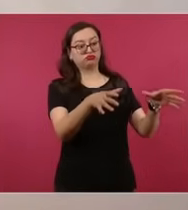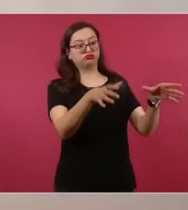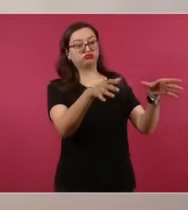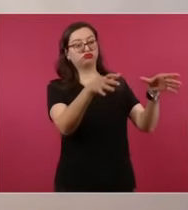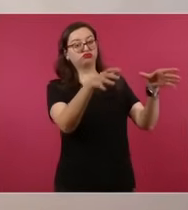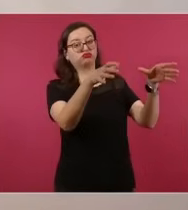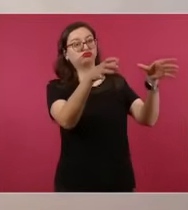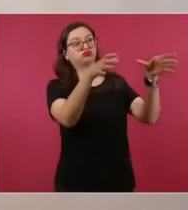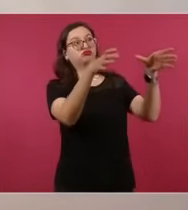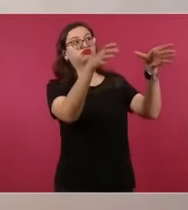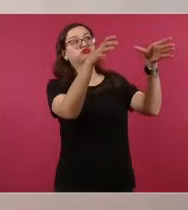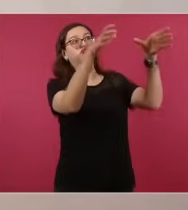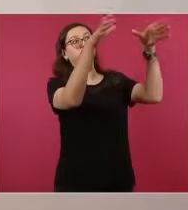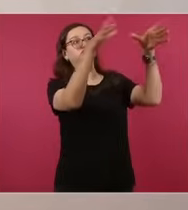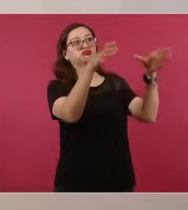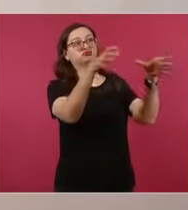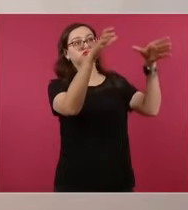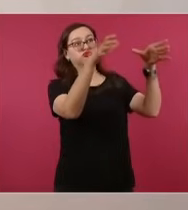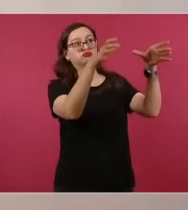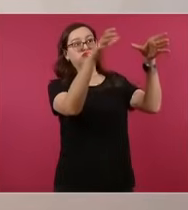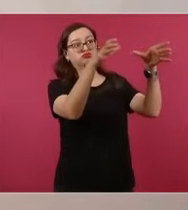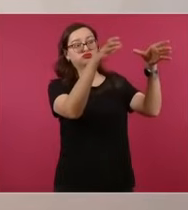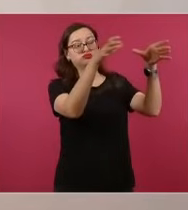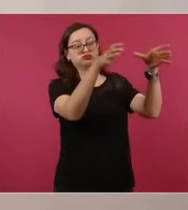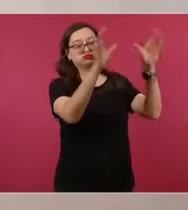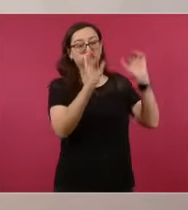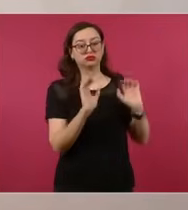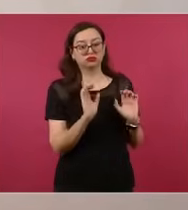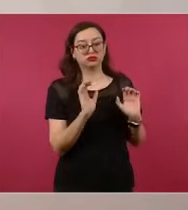el de la clase política,